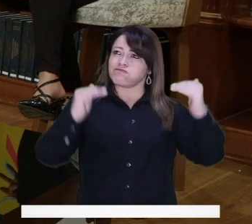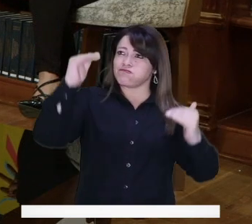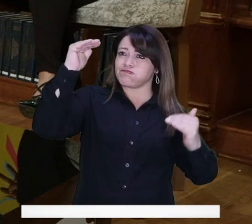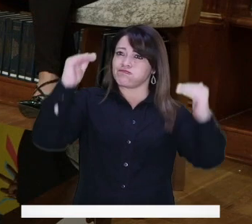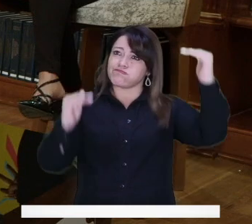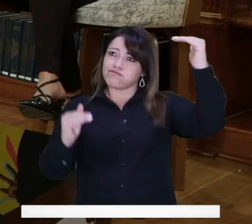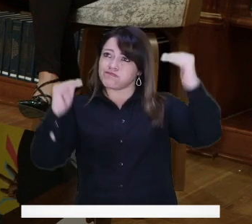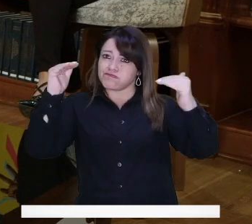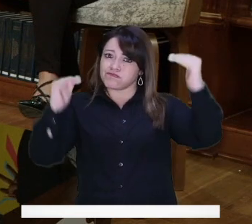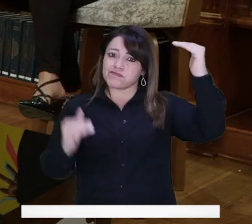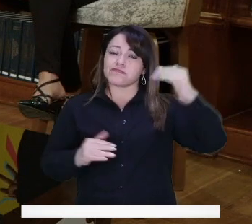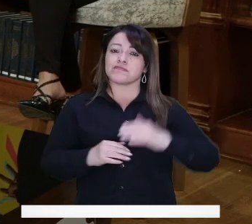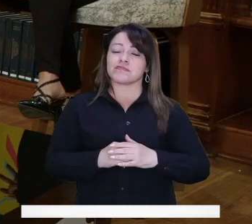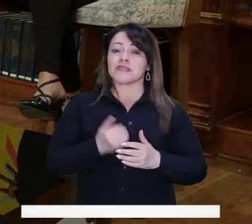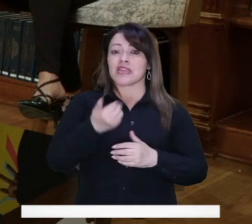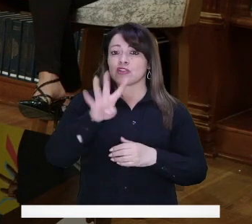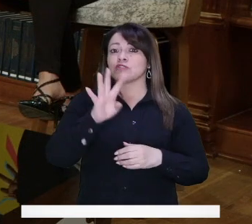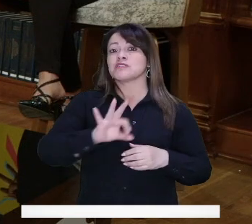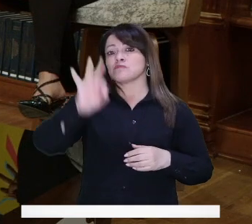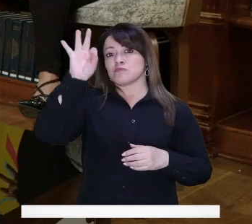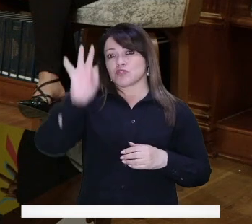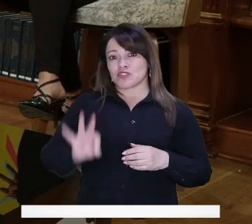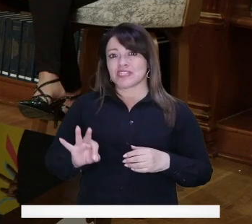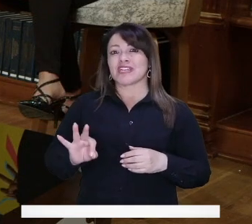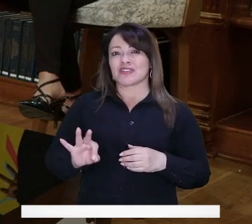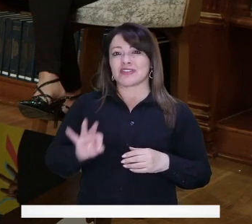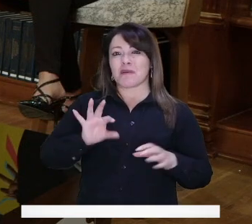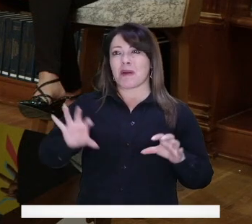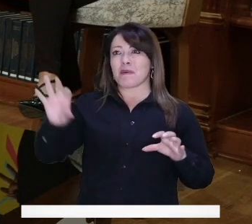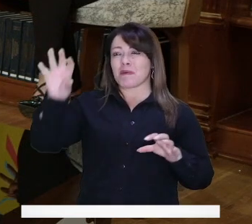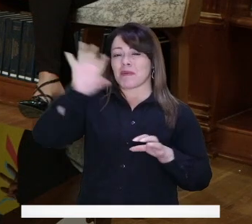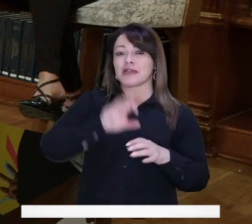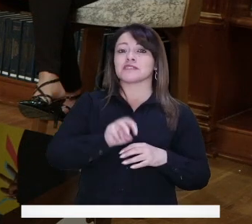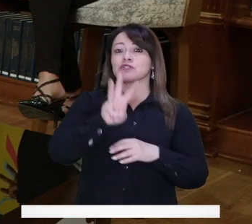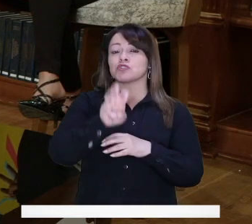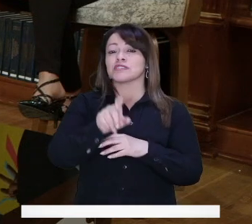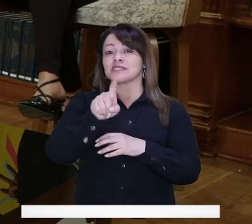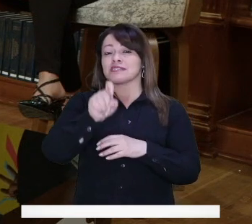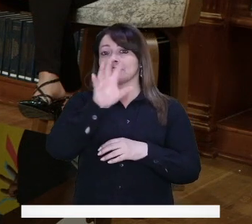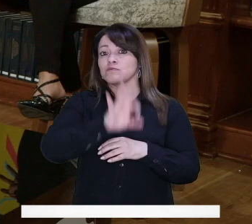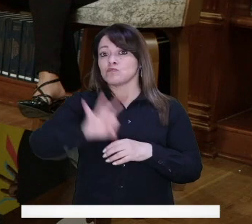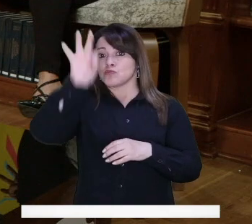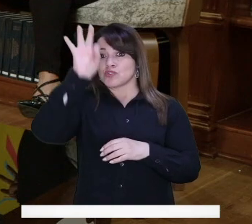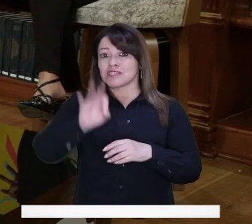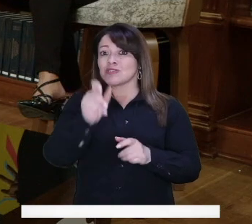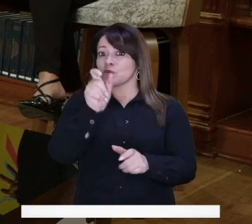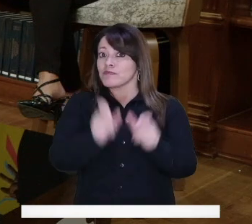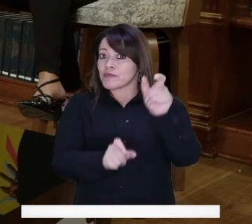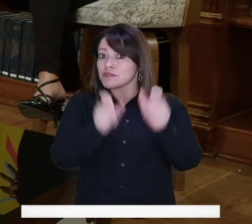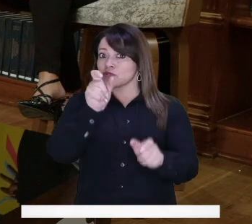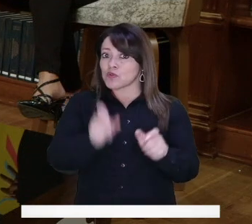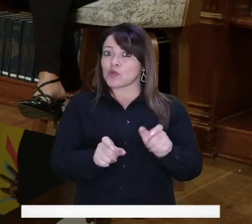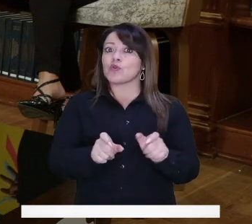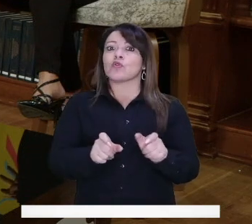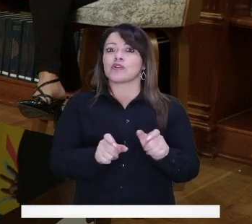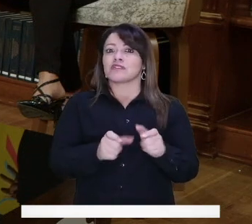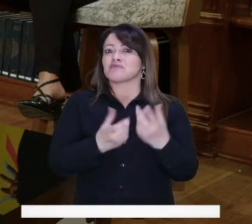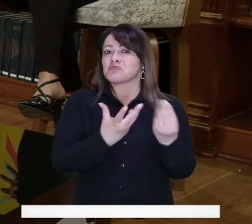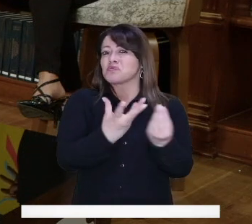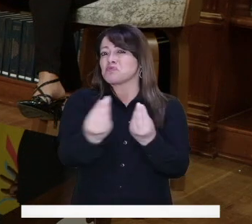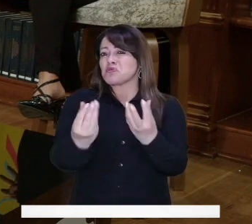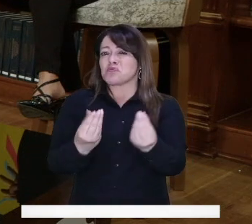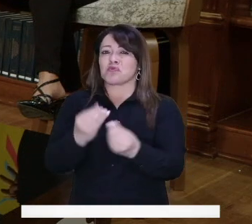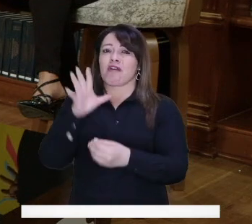niveles de opulencia total. El 14%, las élites. El 86% de la gente, digamos los